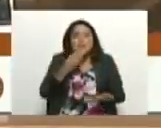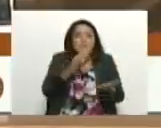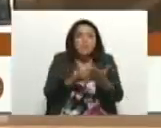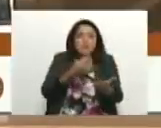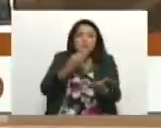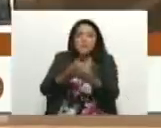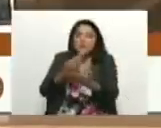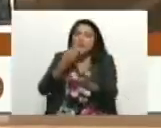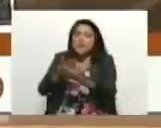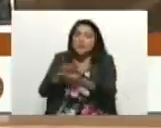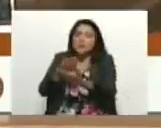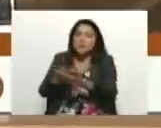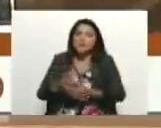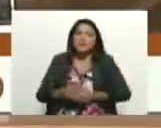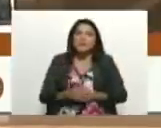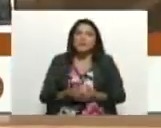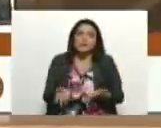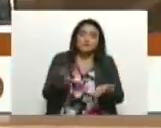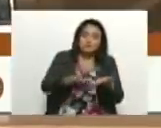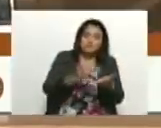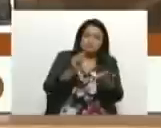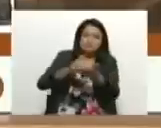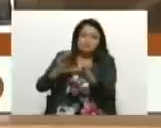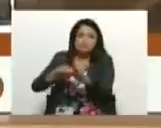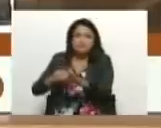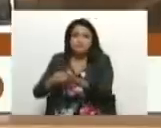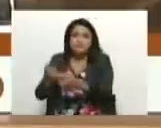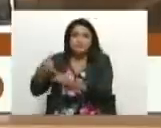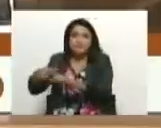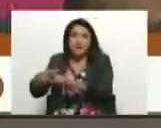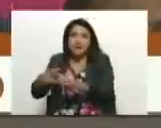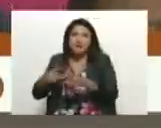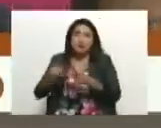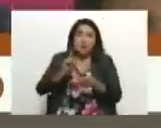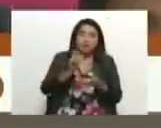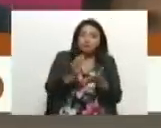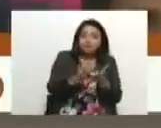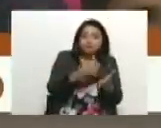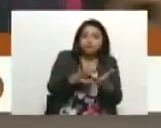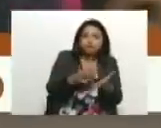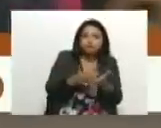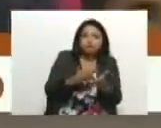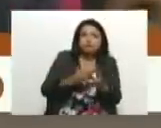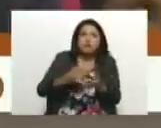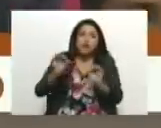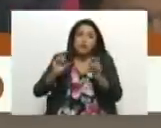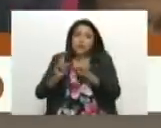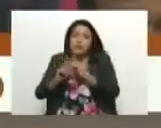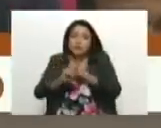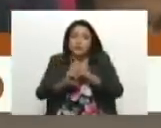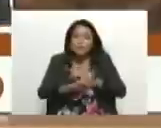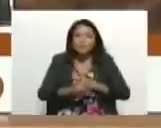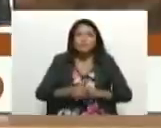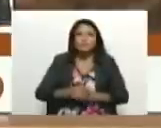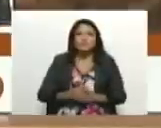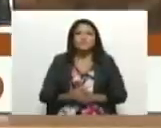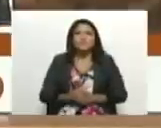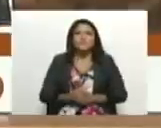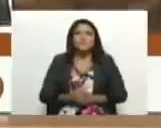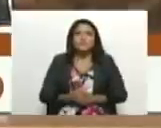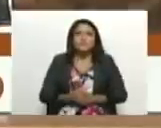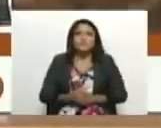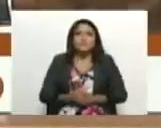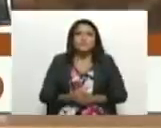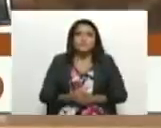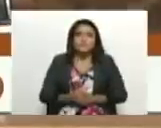que este artículo no agrega, hay una cosa que estaba planteando Diosdado, que hay que trabajarla mejor, que es el tema del testaferro. ¿Qué hacer